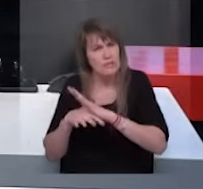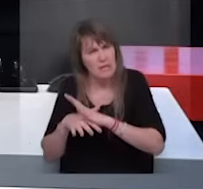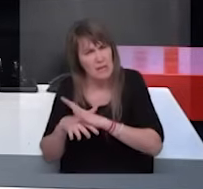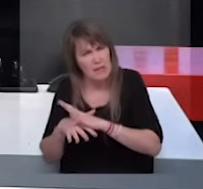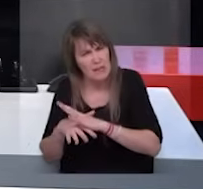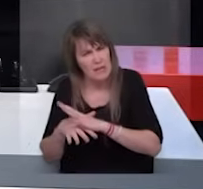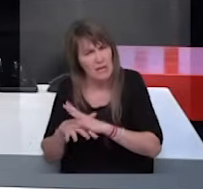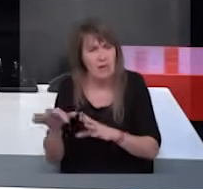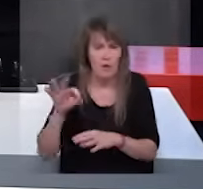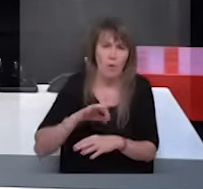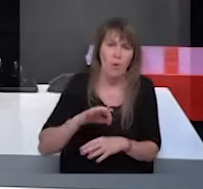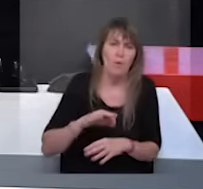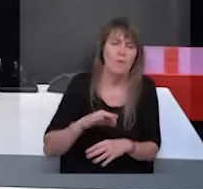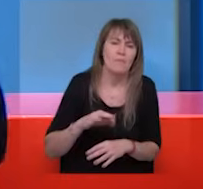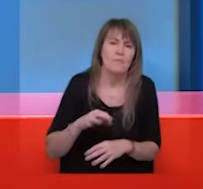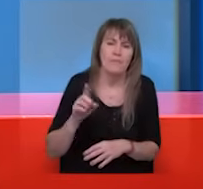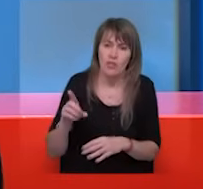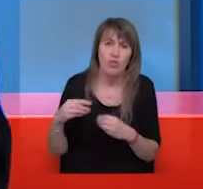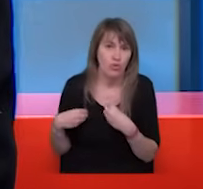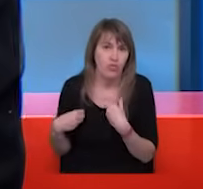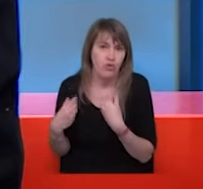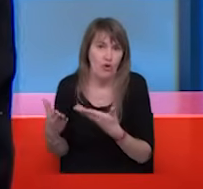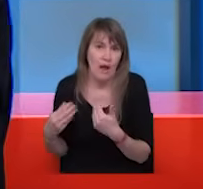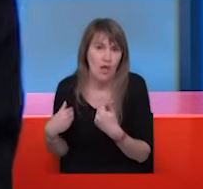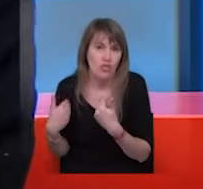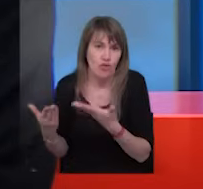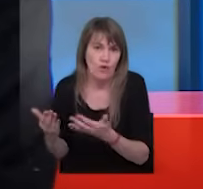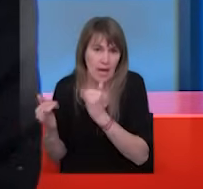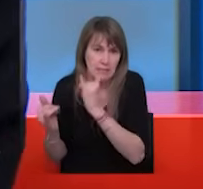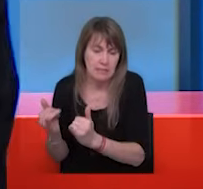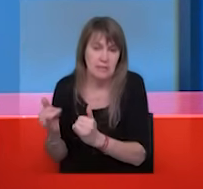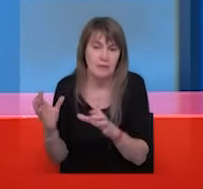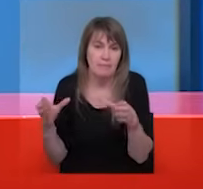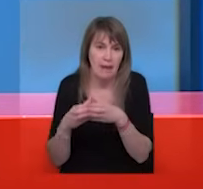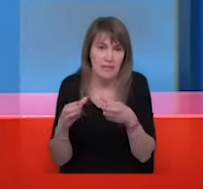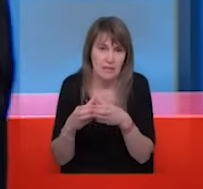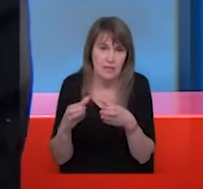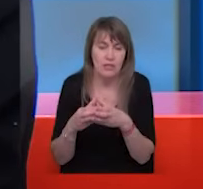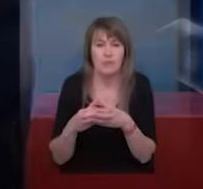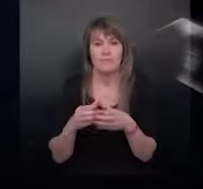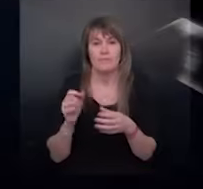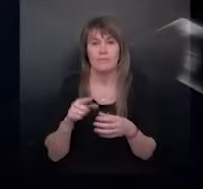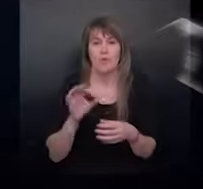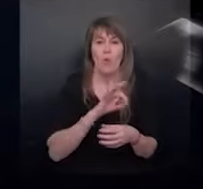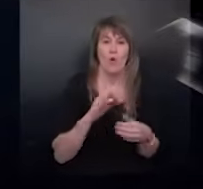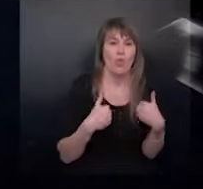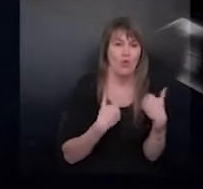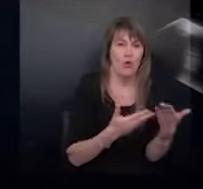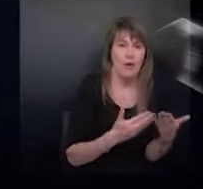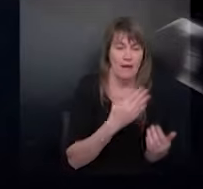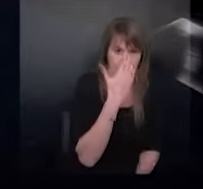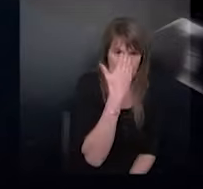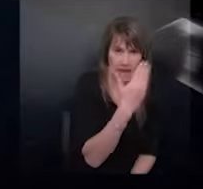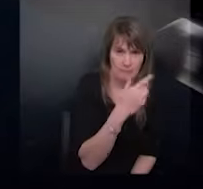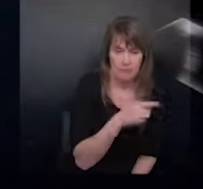Bueno mira este es donante de este partido es donante del partido Nacional es donante del frente amplio eso está es